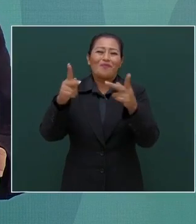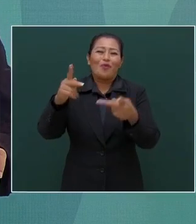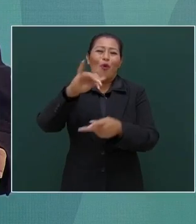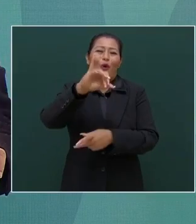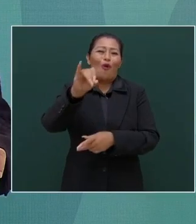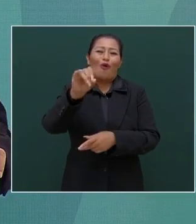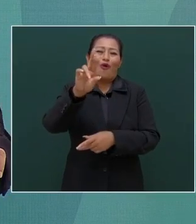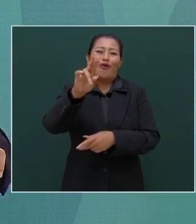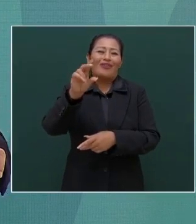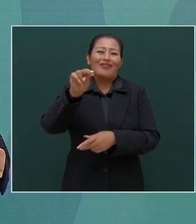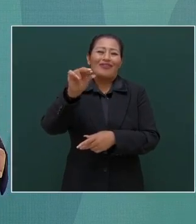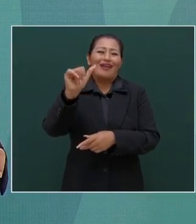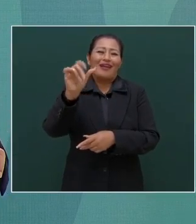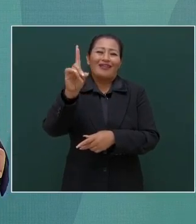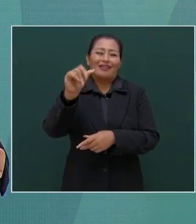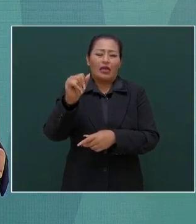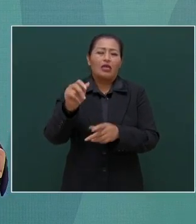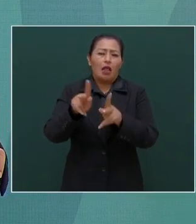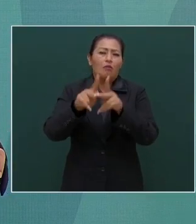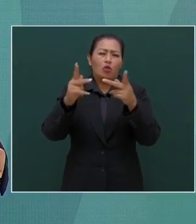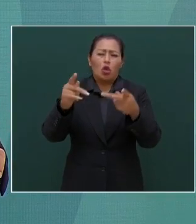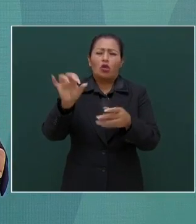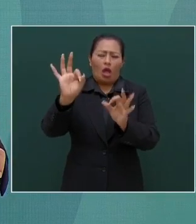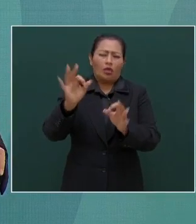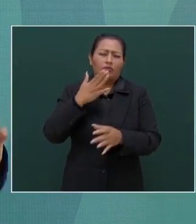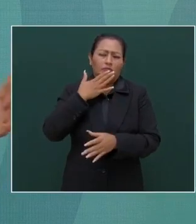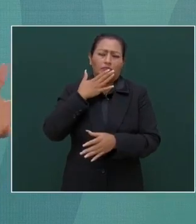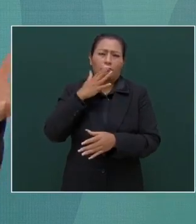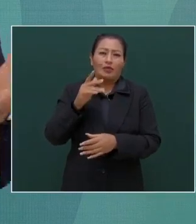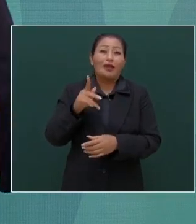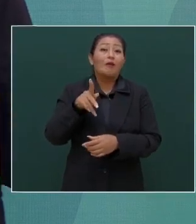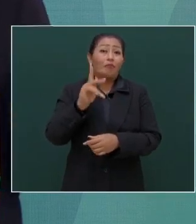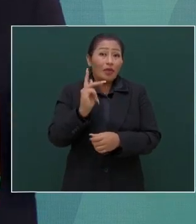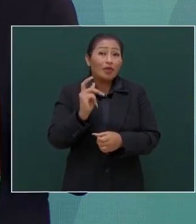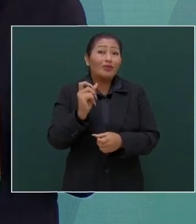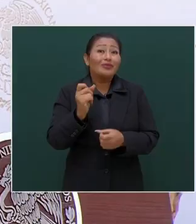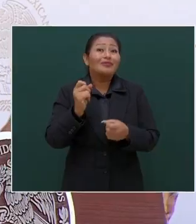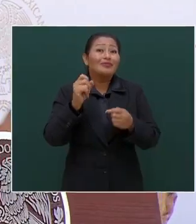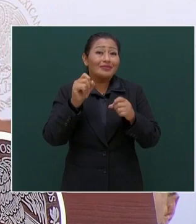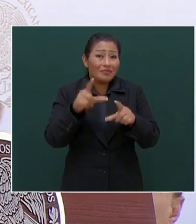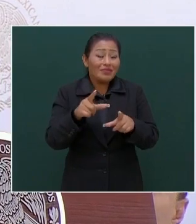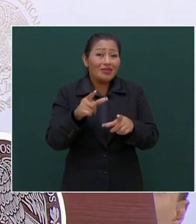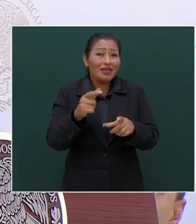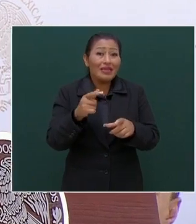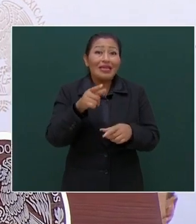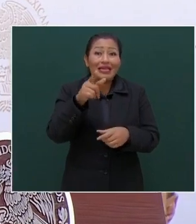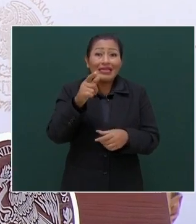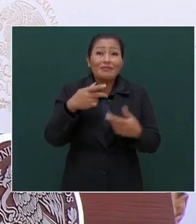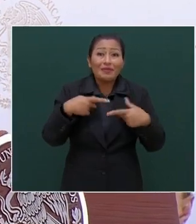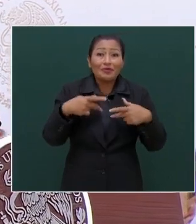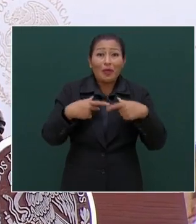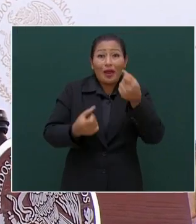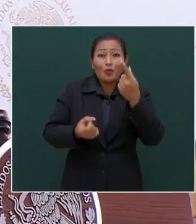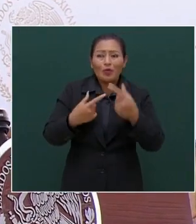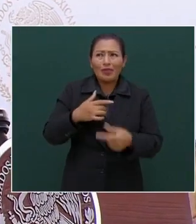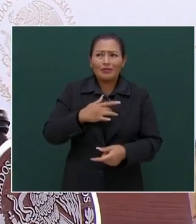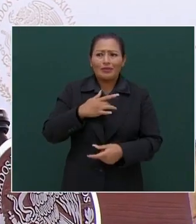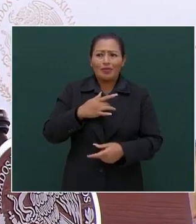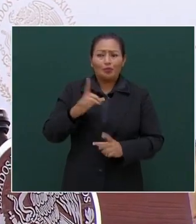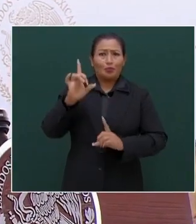No, La Jornada es un buen periódico. Pero digo, en todos lados hacen dudar, dice,